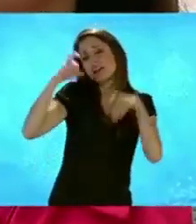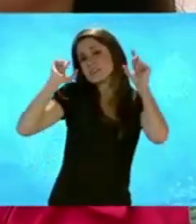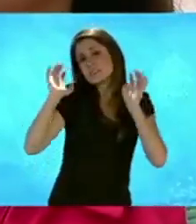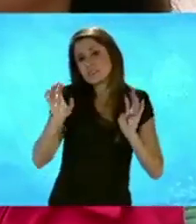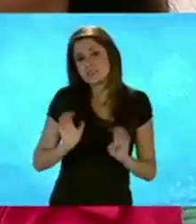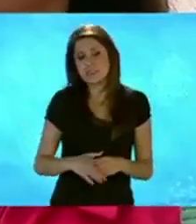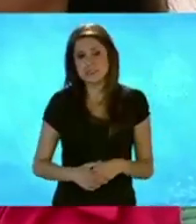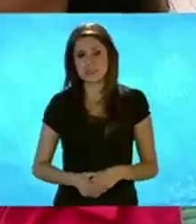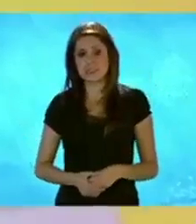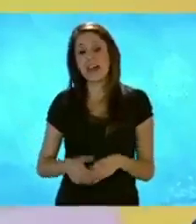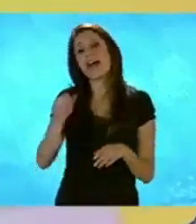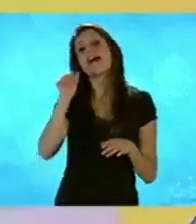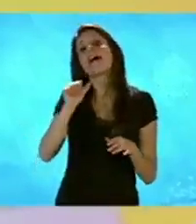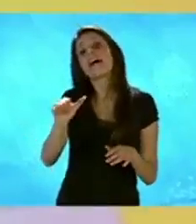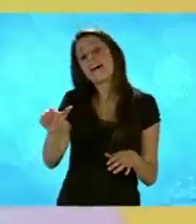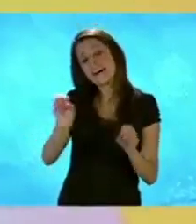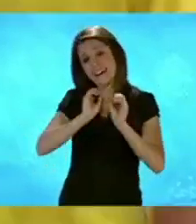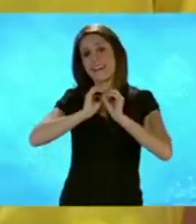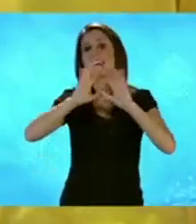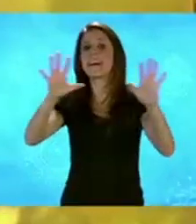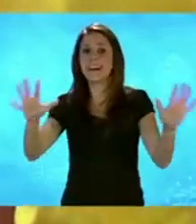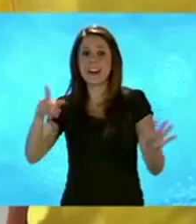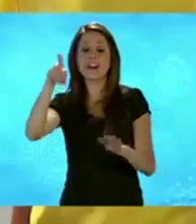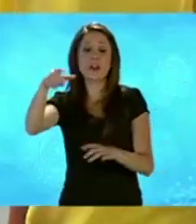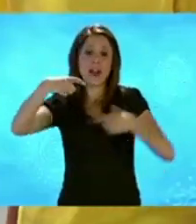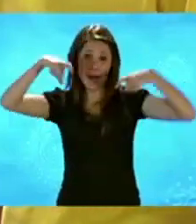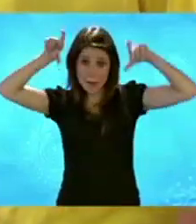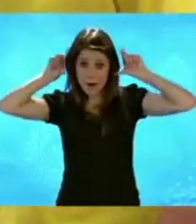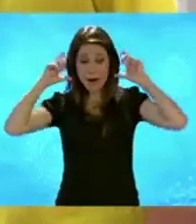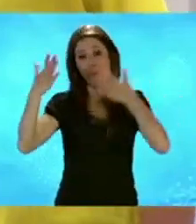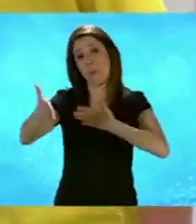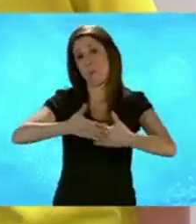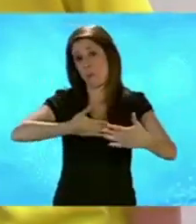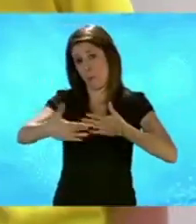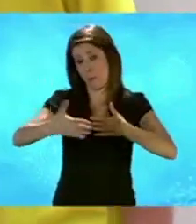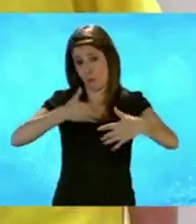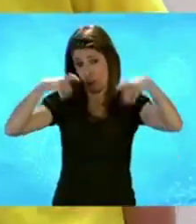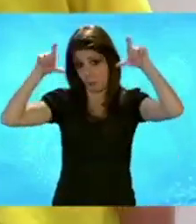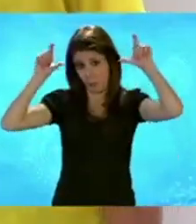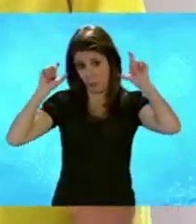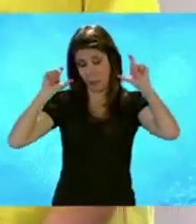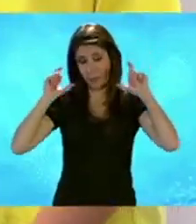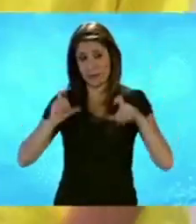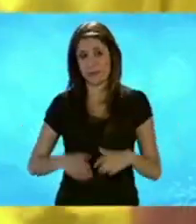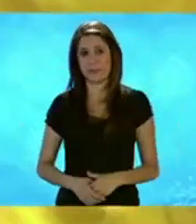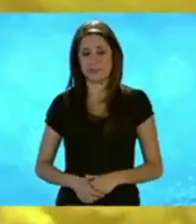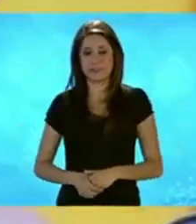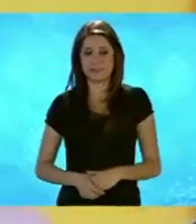más. Ah, claro. Se me olvidaba que los aparatos para sordos están de moda,